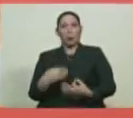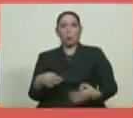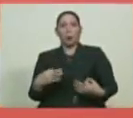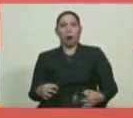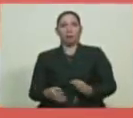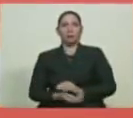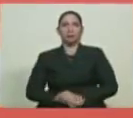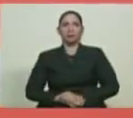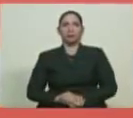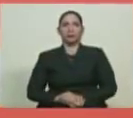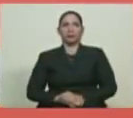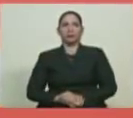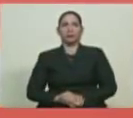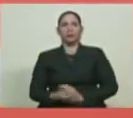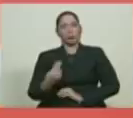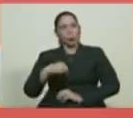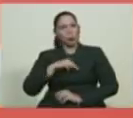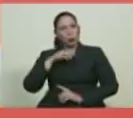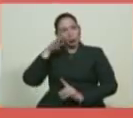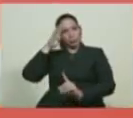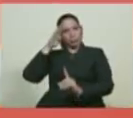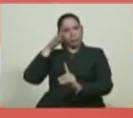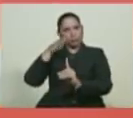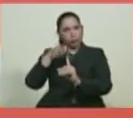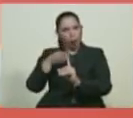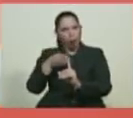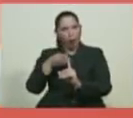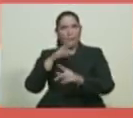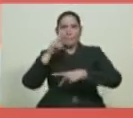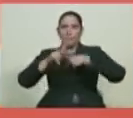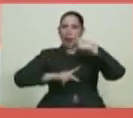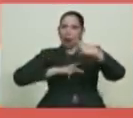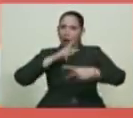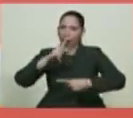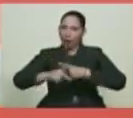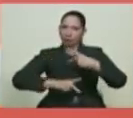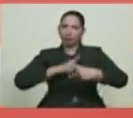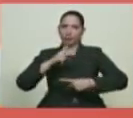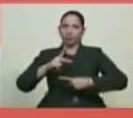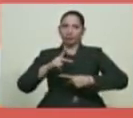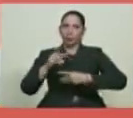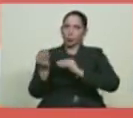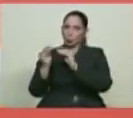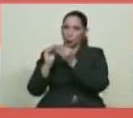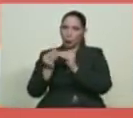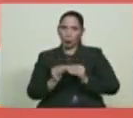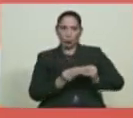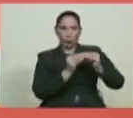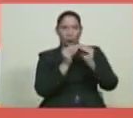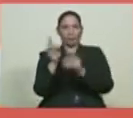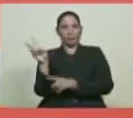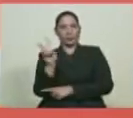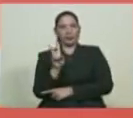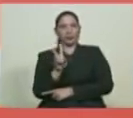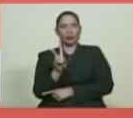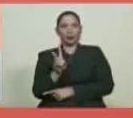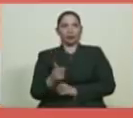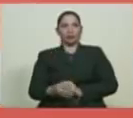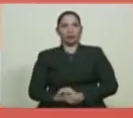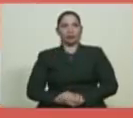Nosotros, afincados en este proceso, en este plan de recuperación de la economía de